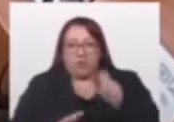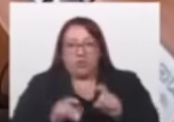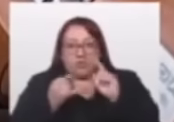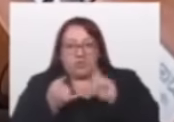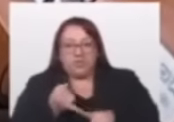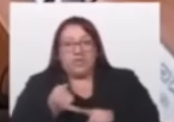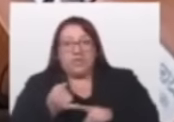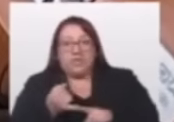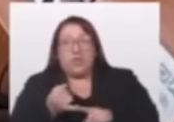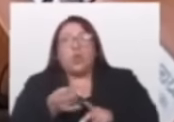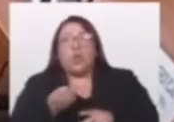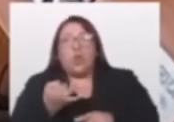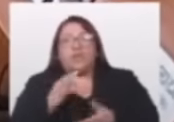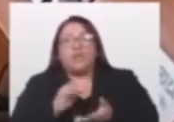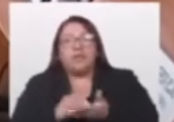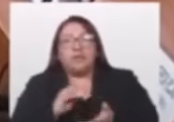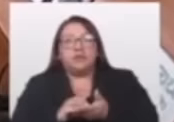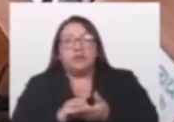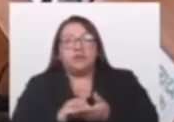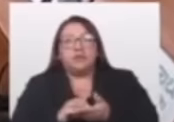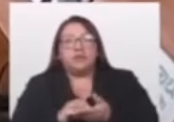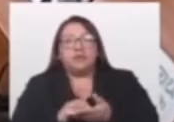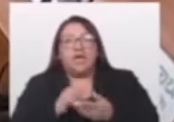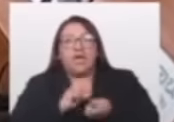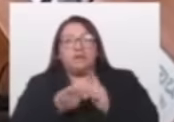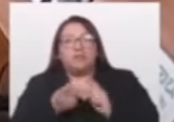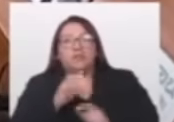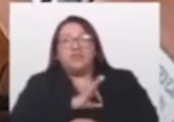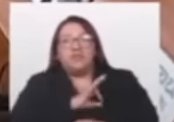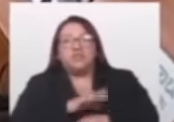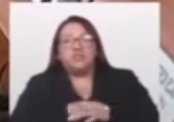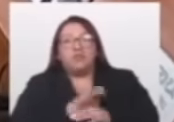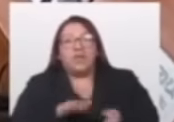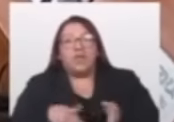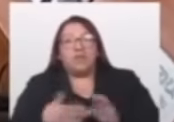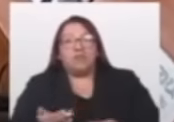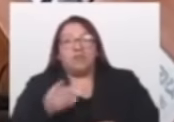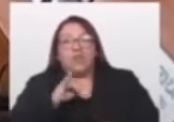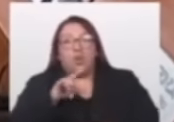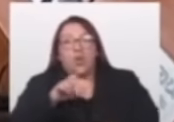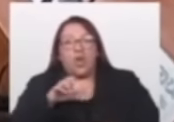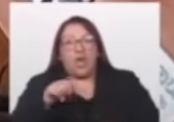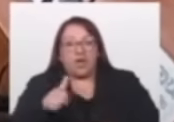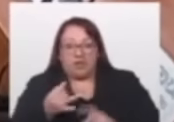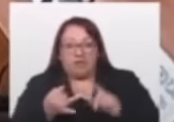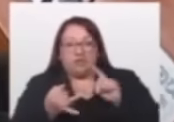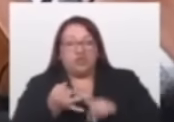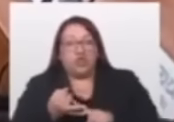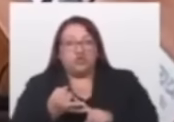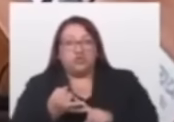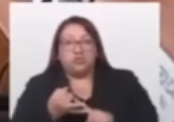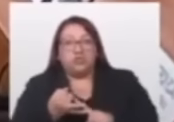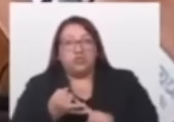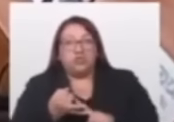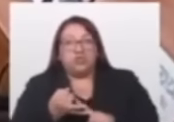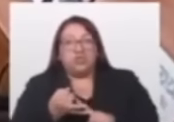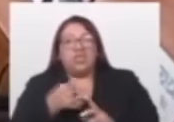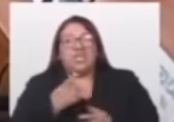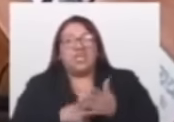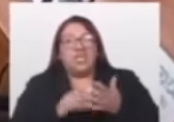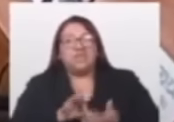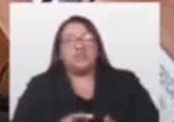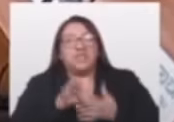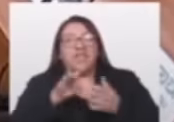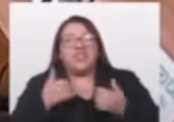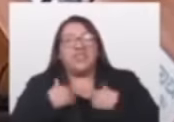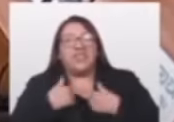Una, ¿cuántas veces han cambiado de fiscales en el caso de las muertes de Juliaca? Dos, ¿qué especialidades